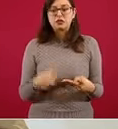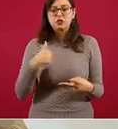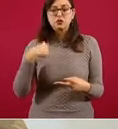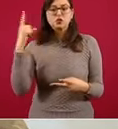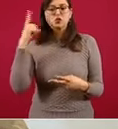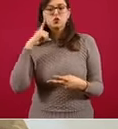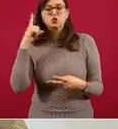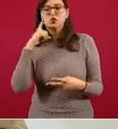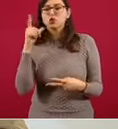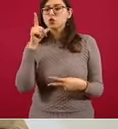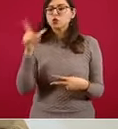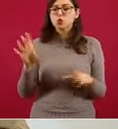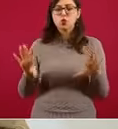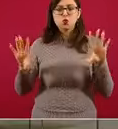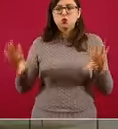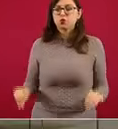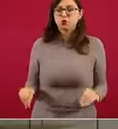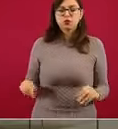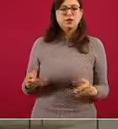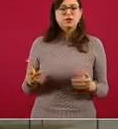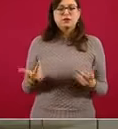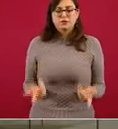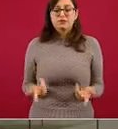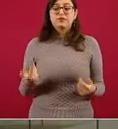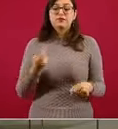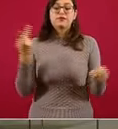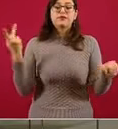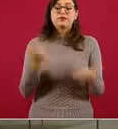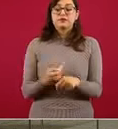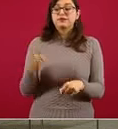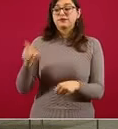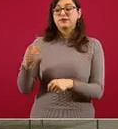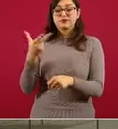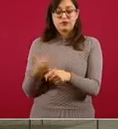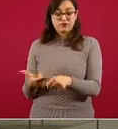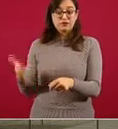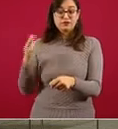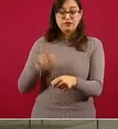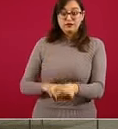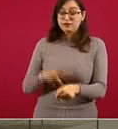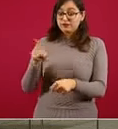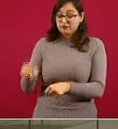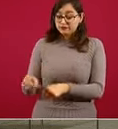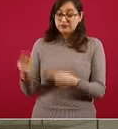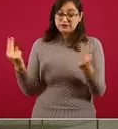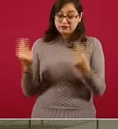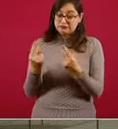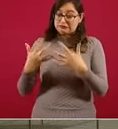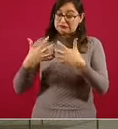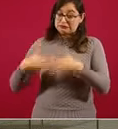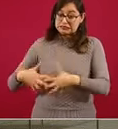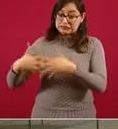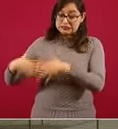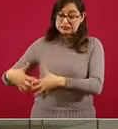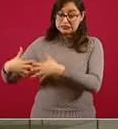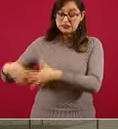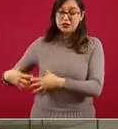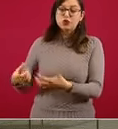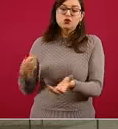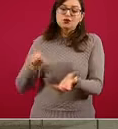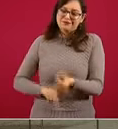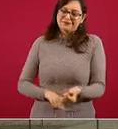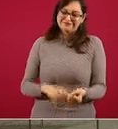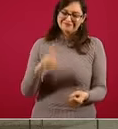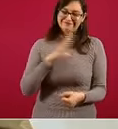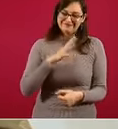apagón. Normalmente los hospitales, especialmente los hospitales que además requieren mucha capacidad para la ventilación mecánica, pues todos cuentan con